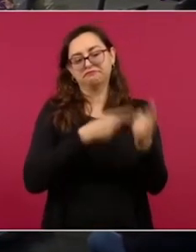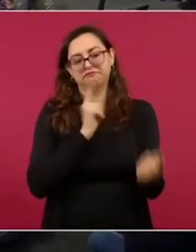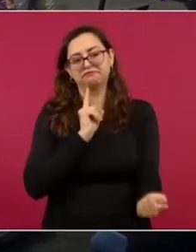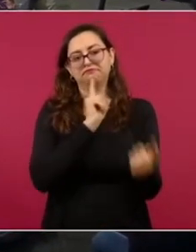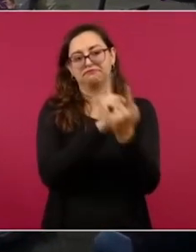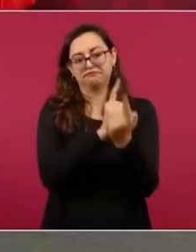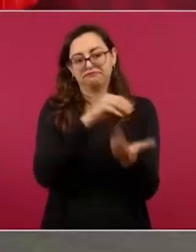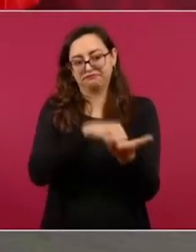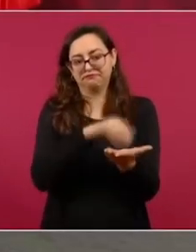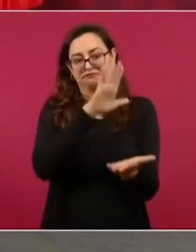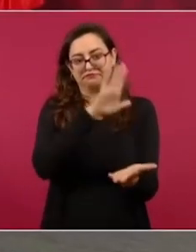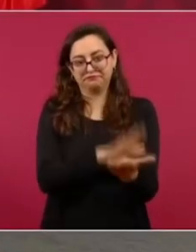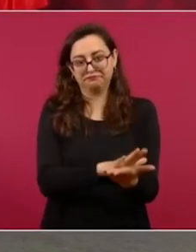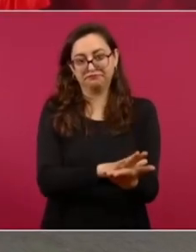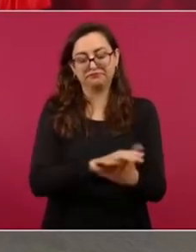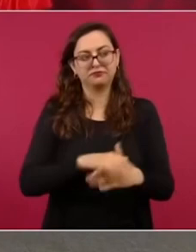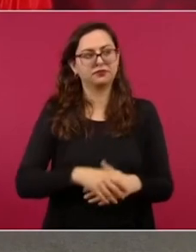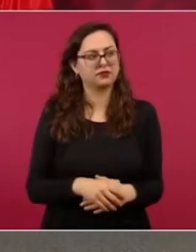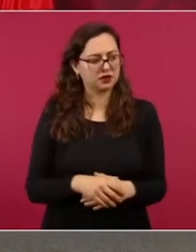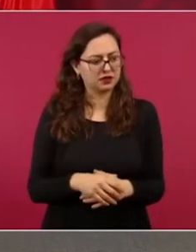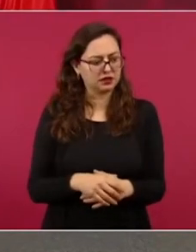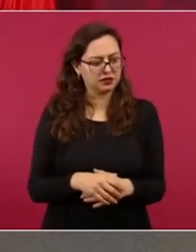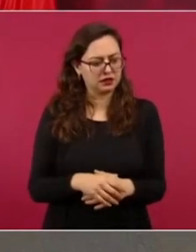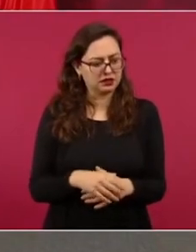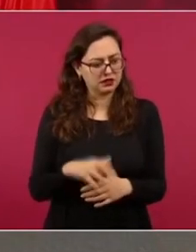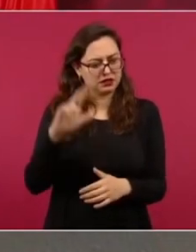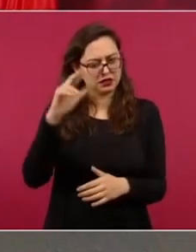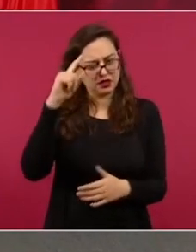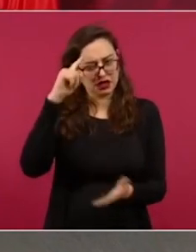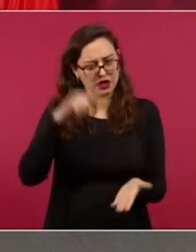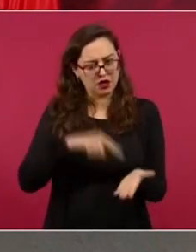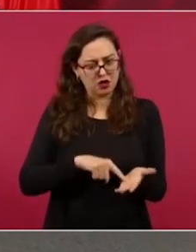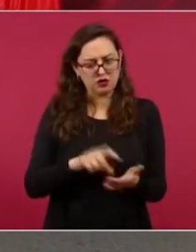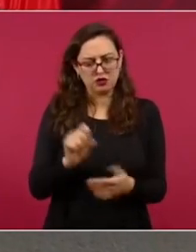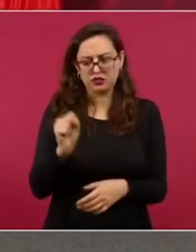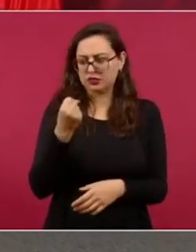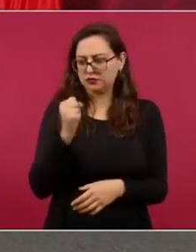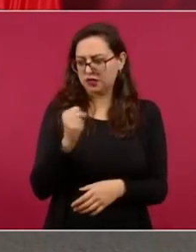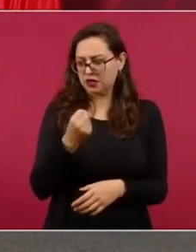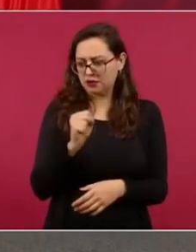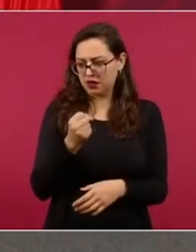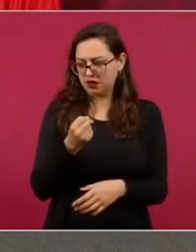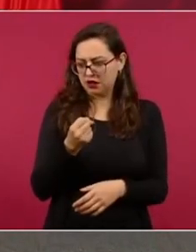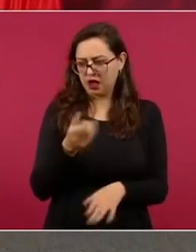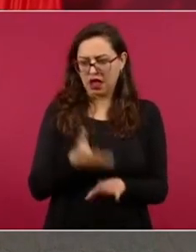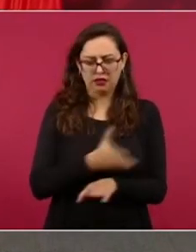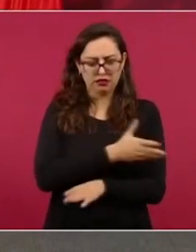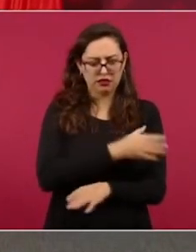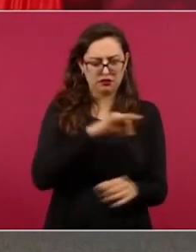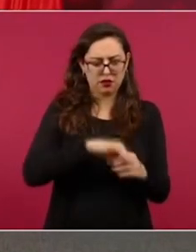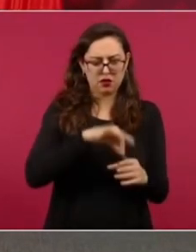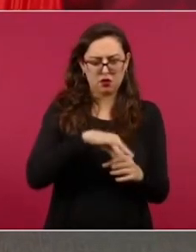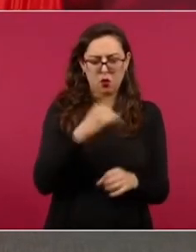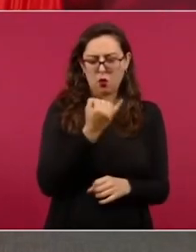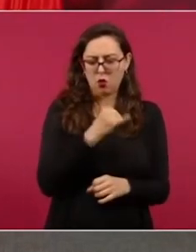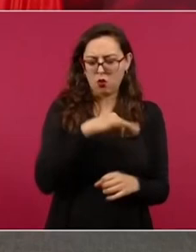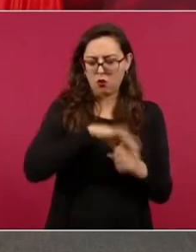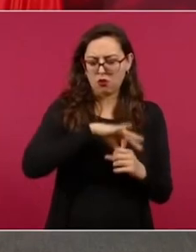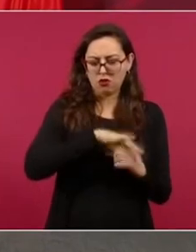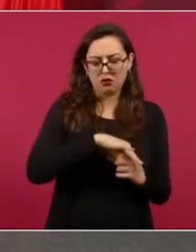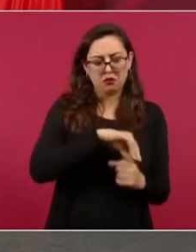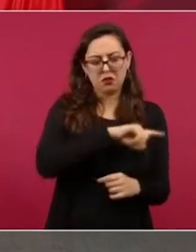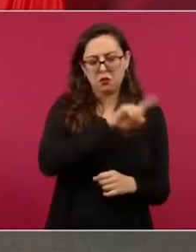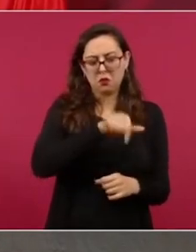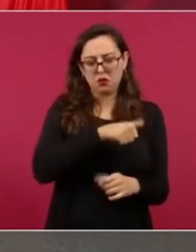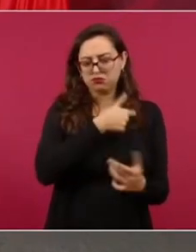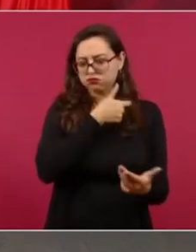Un mes de septiembre, porque pasó la elección y no nos veíamos